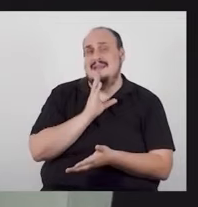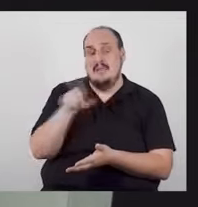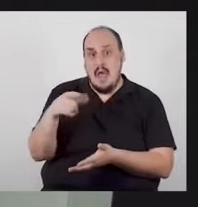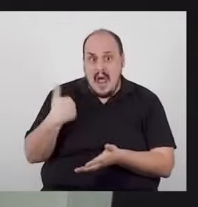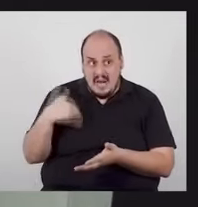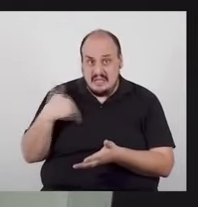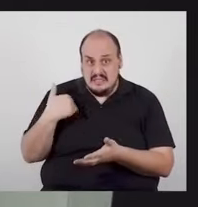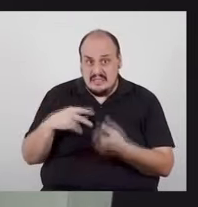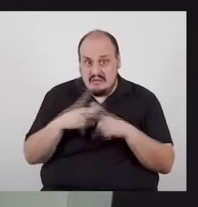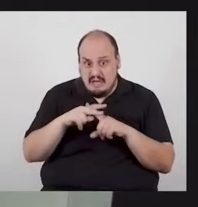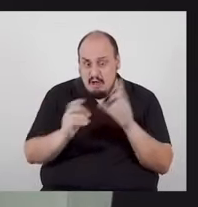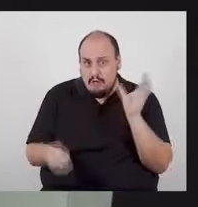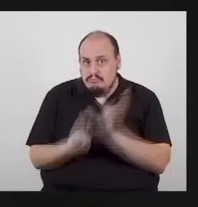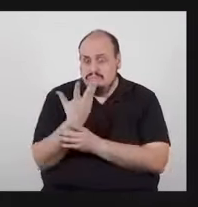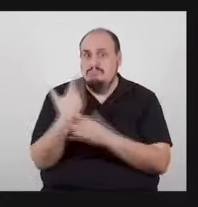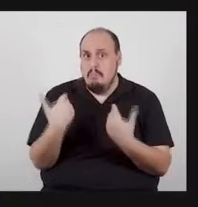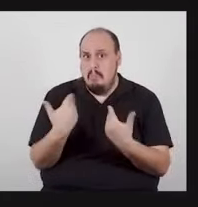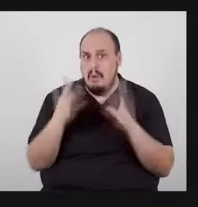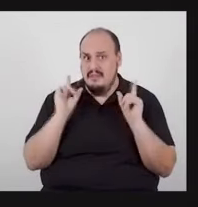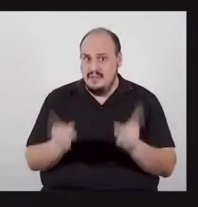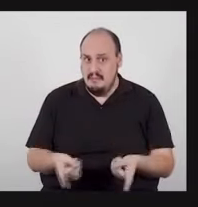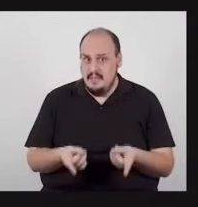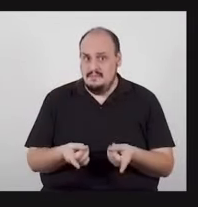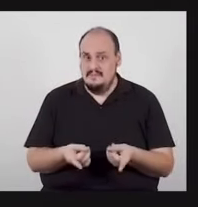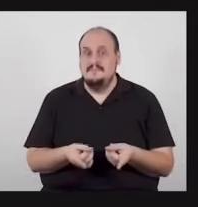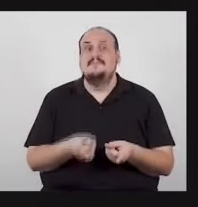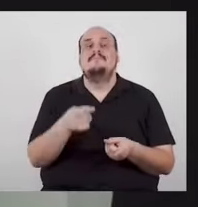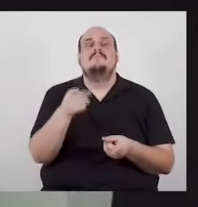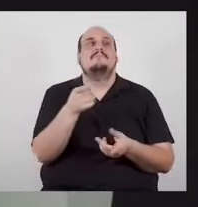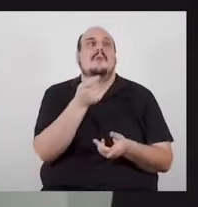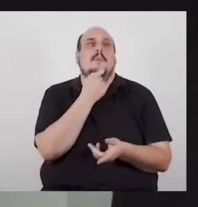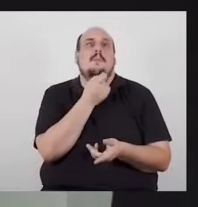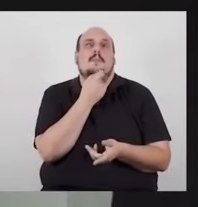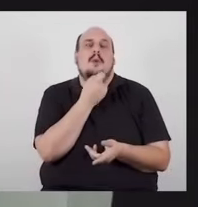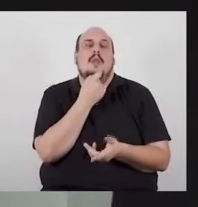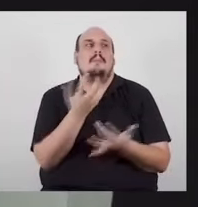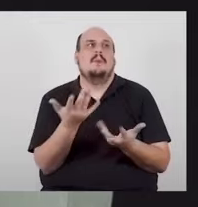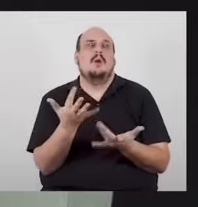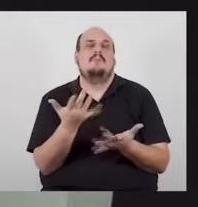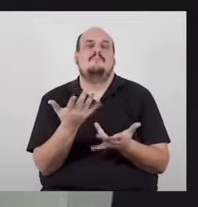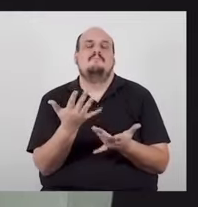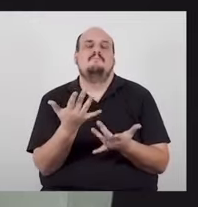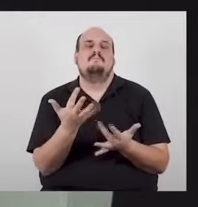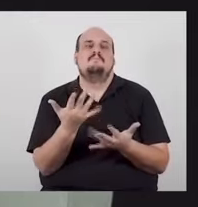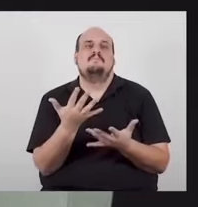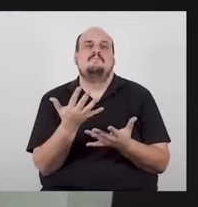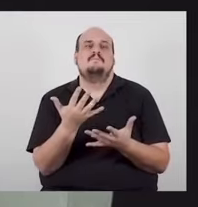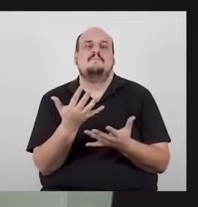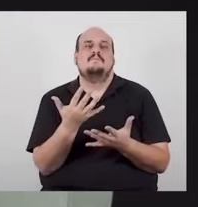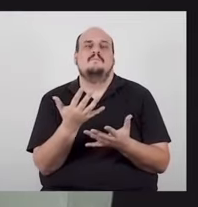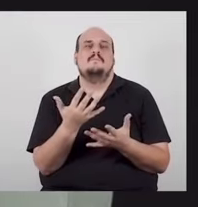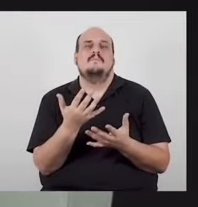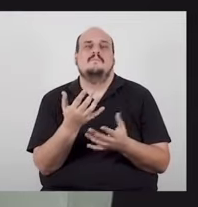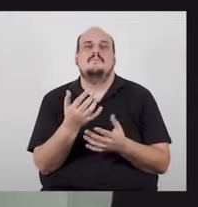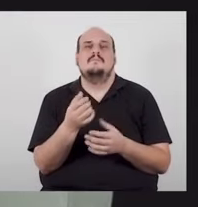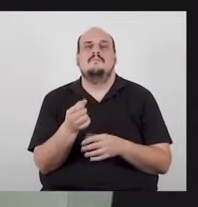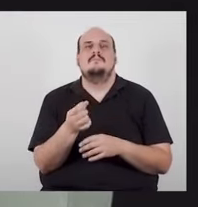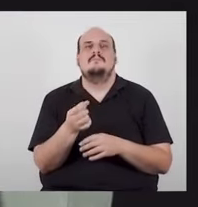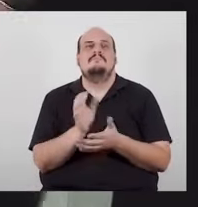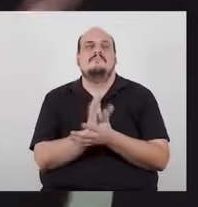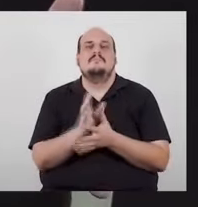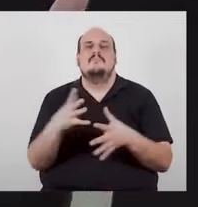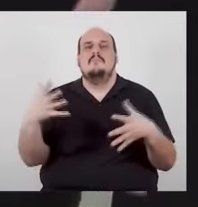condiciones de producir esta tecnología, ¿no? Alcoolímetros dentro de la cabina del conductor, ¿no?